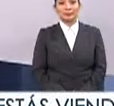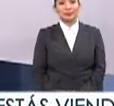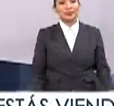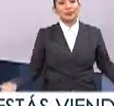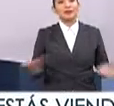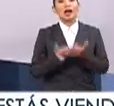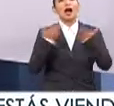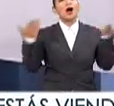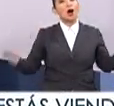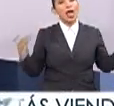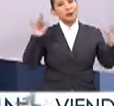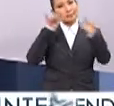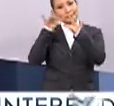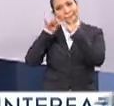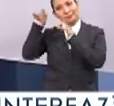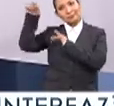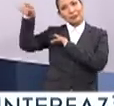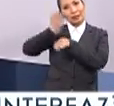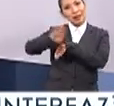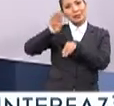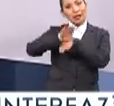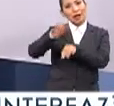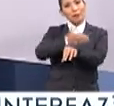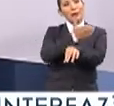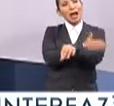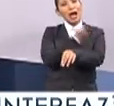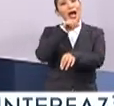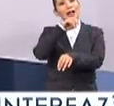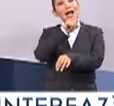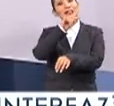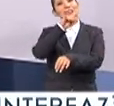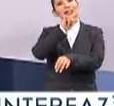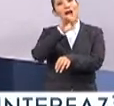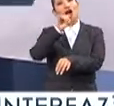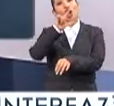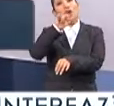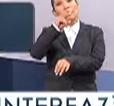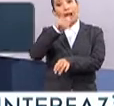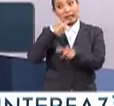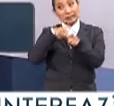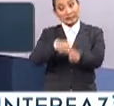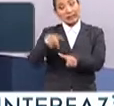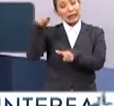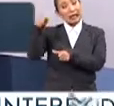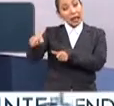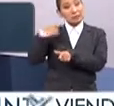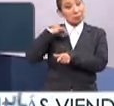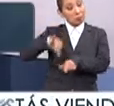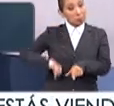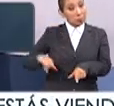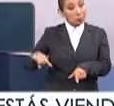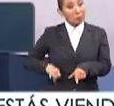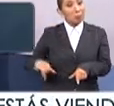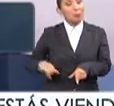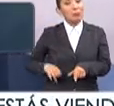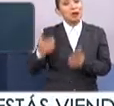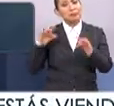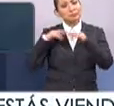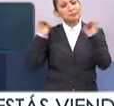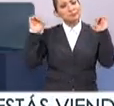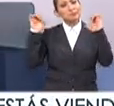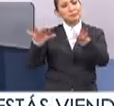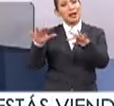10 momentos de enlazarnos hasta brasil con mi compañera anna cristina olvera que continúa en este interesante encuentro